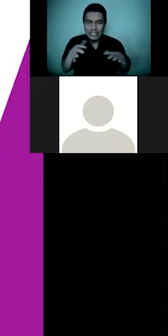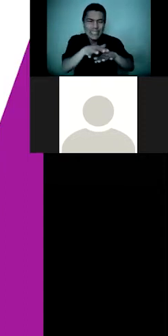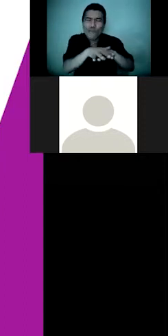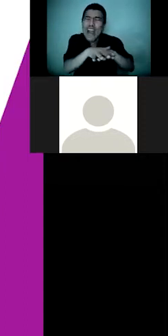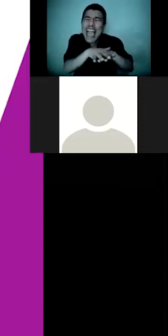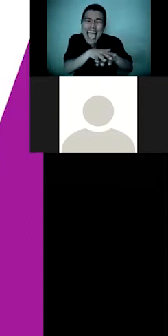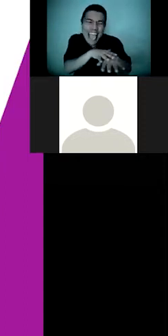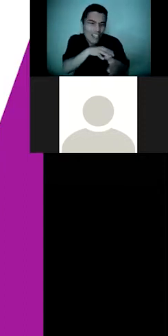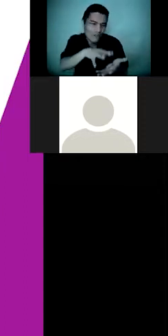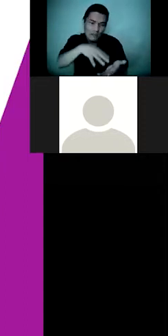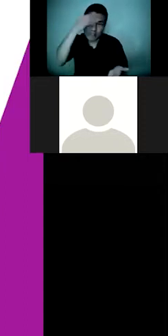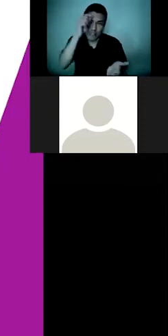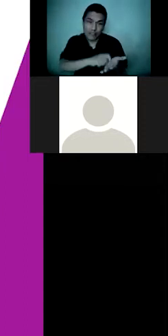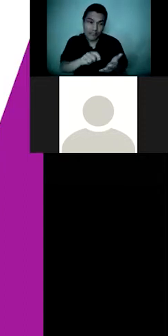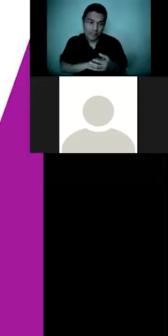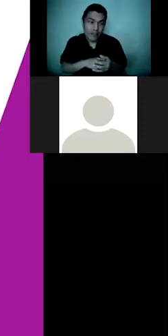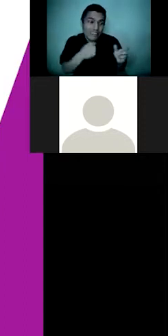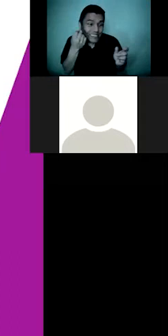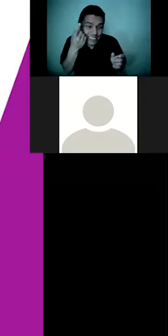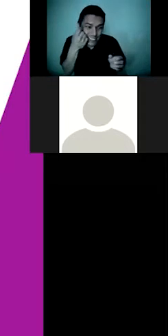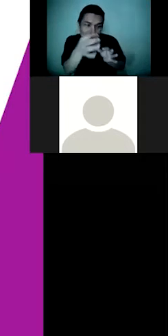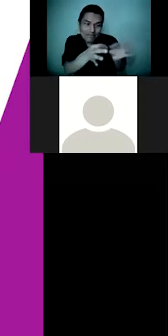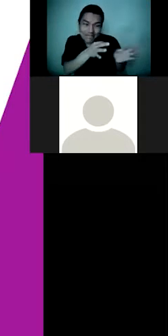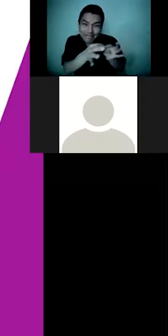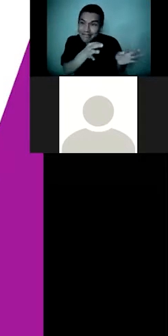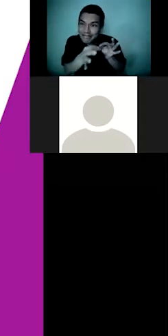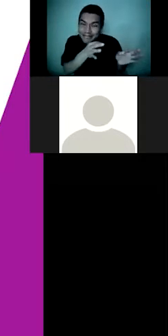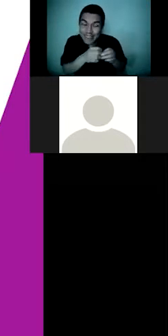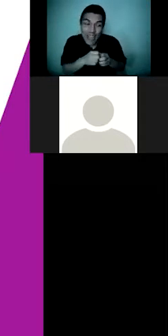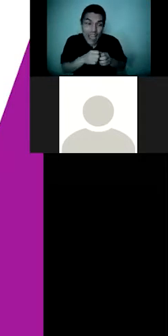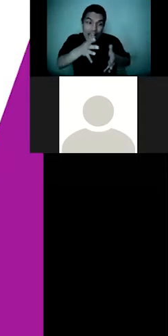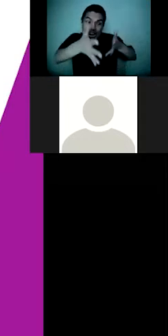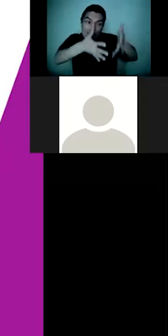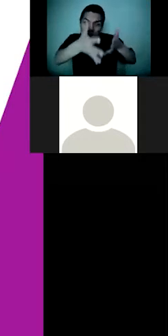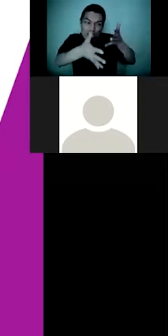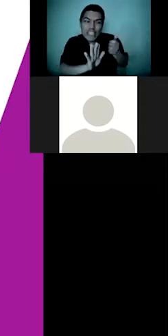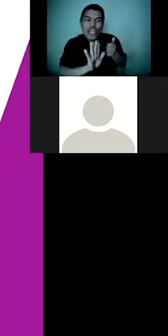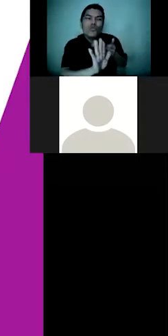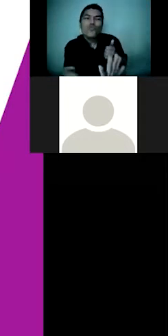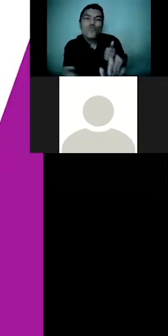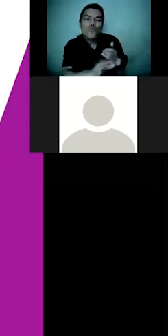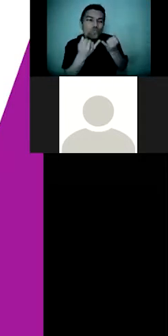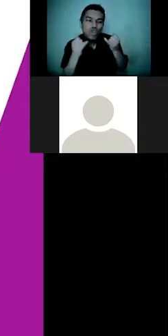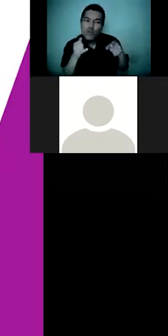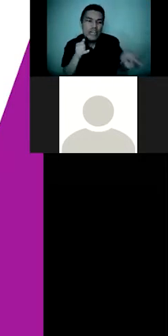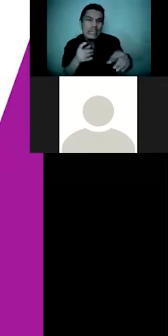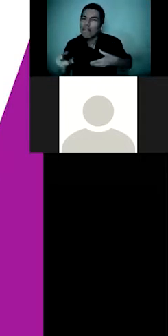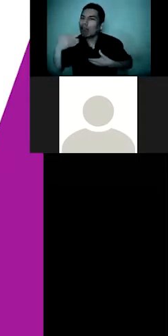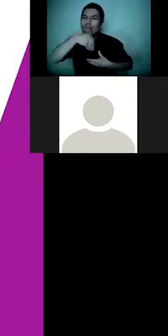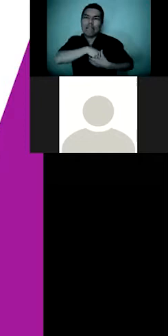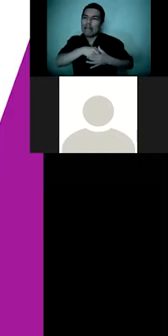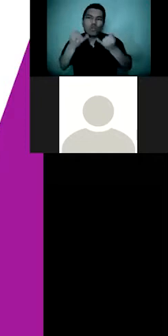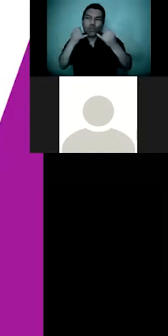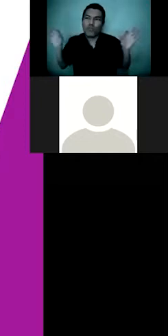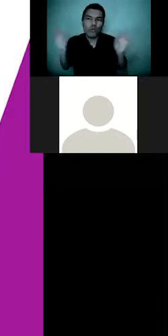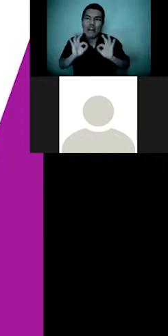y adquiera una lengua, ya pasó el umbral. Entonces ahora, ya que estamos pasados de tiempo, se le va a enseñar, pero va a ser de una manera un